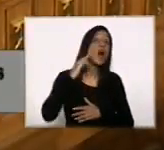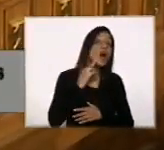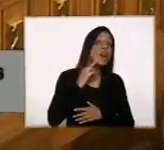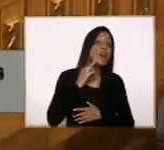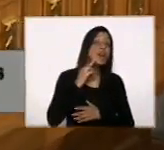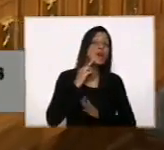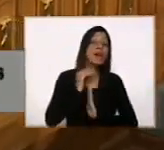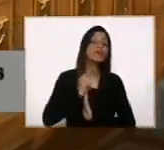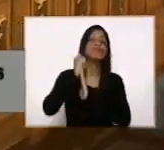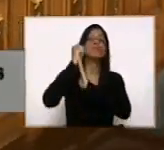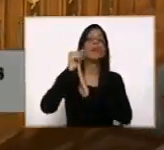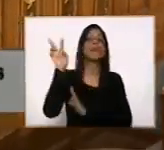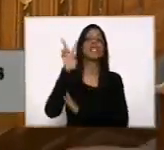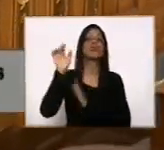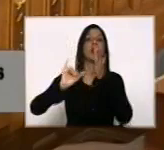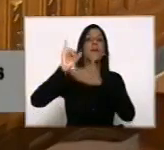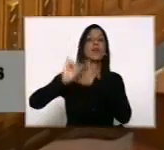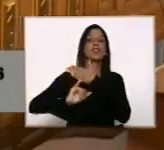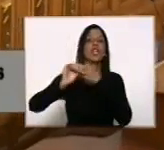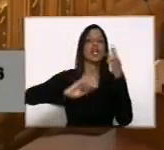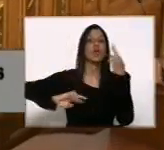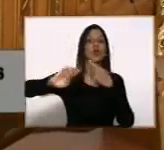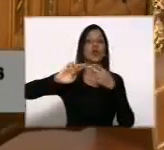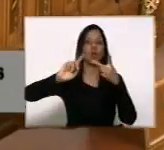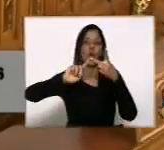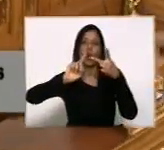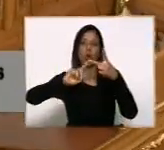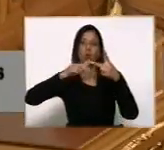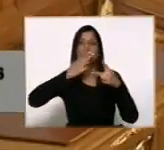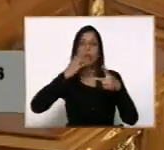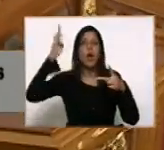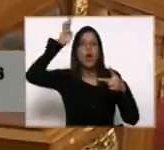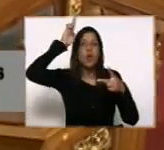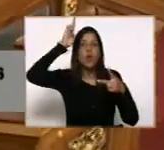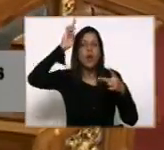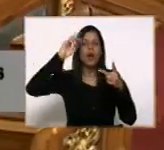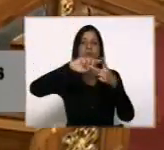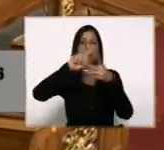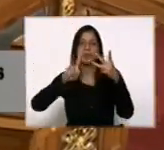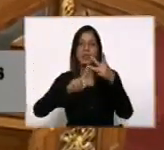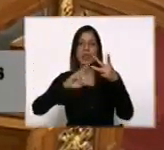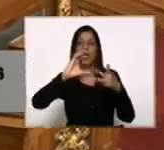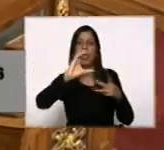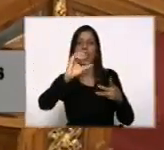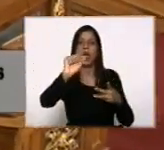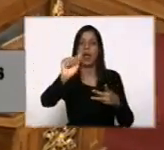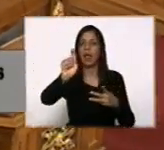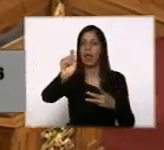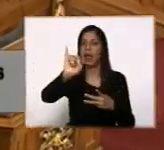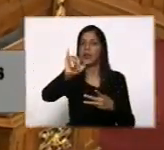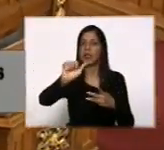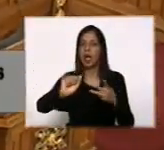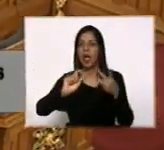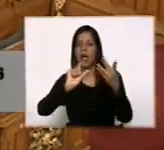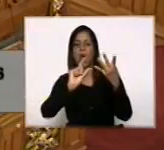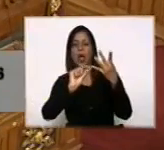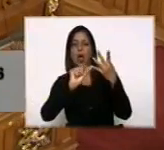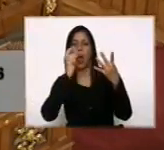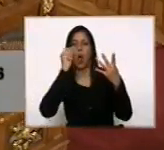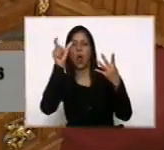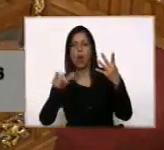al frente de este proyecto, está Guaycaipuro, está Katia, está José Leonardo